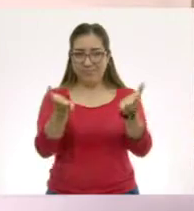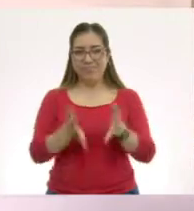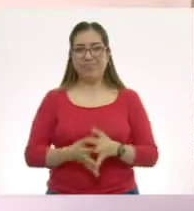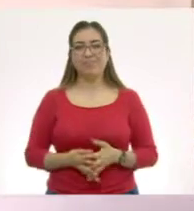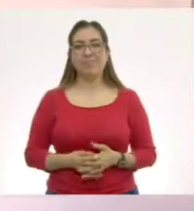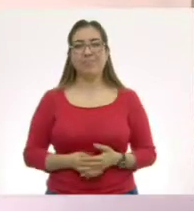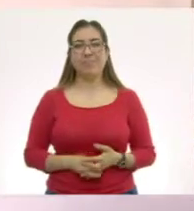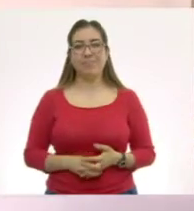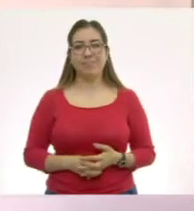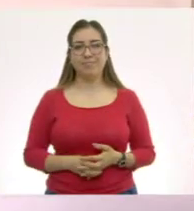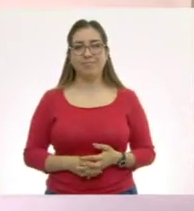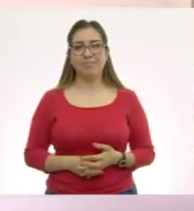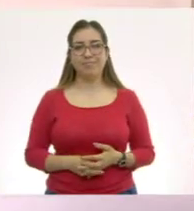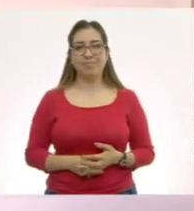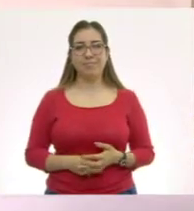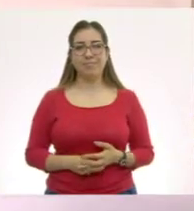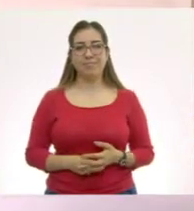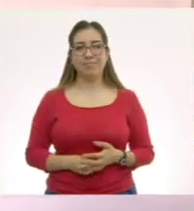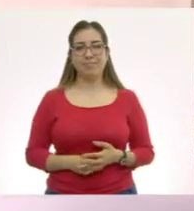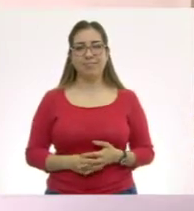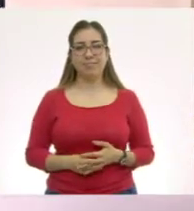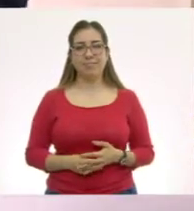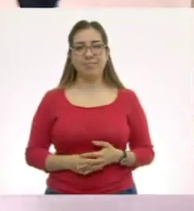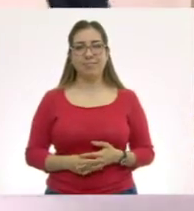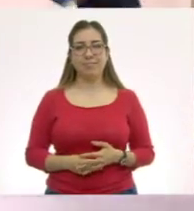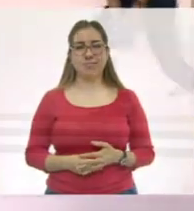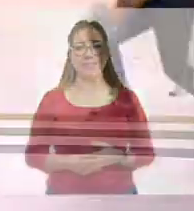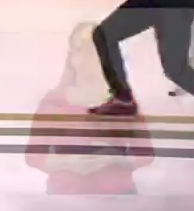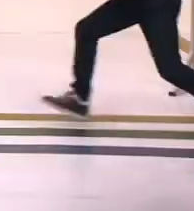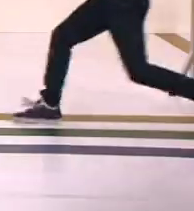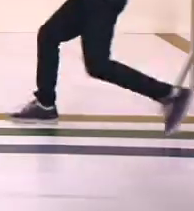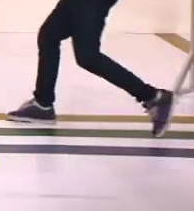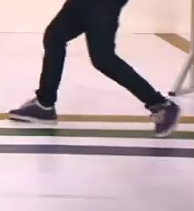movernos! Maestra, jugamos a los dados. A ver.